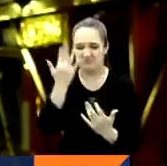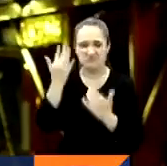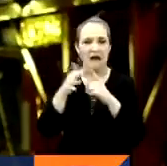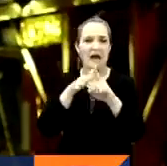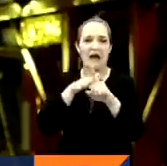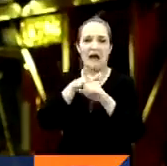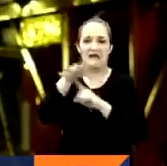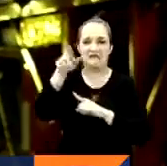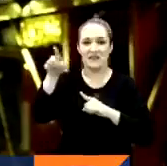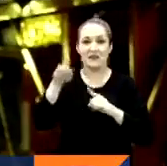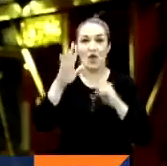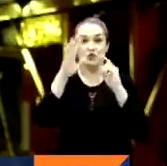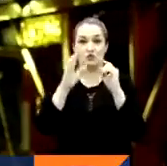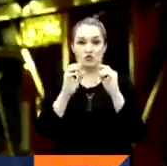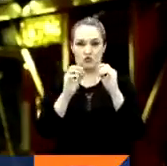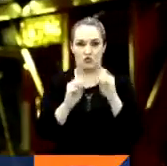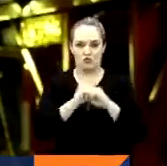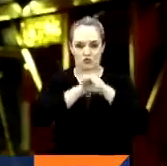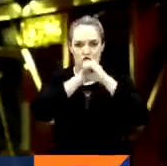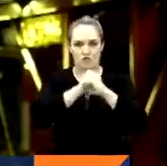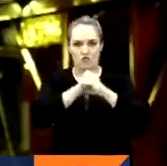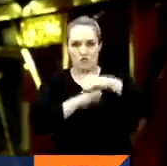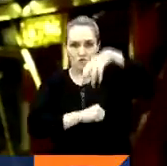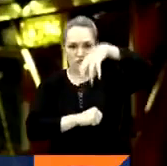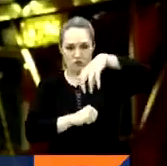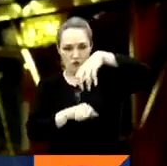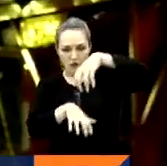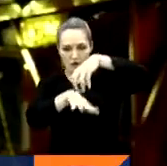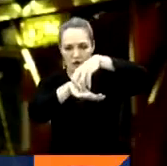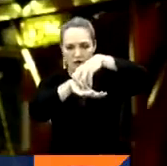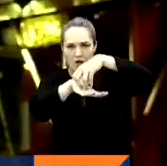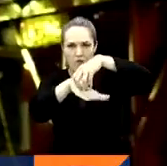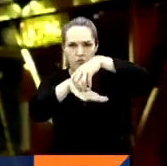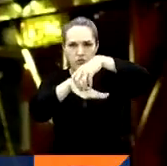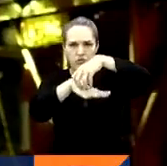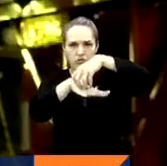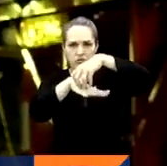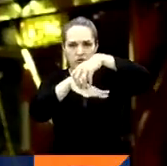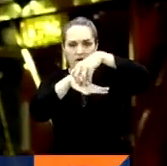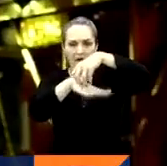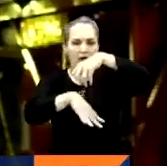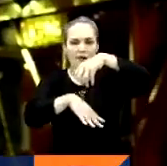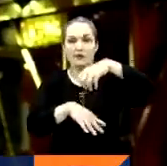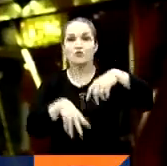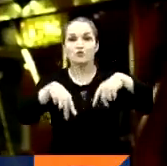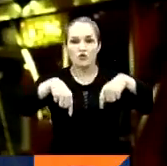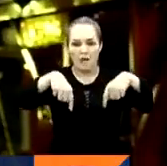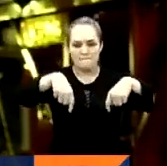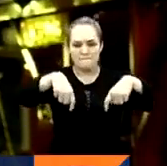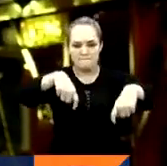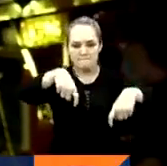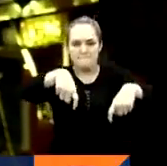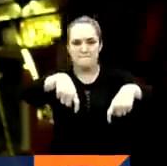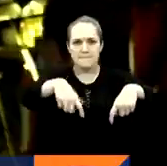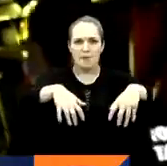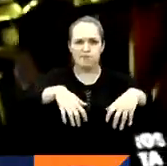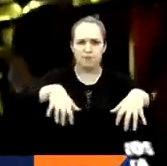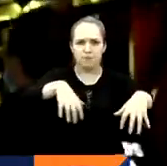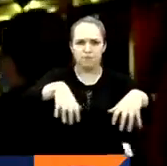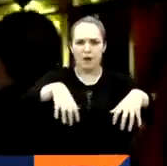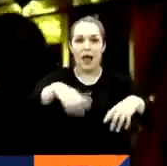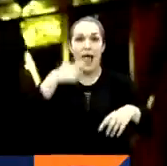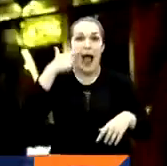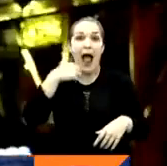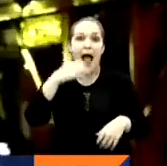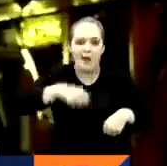que el anclaje del pedestal a la escultura se hubiera debilitado y las patas de bronce se hubieran cristalizado y dilatado, lo que ponía en riesgo